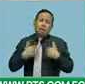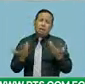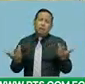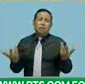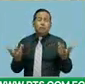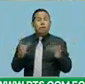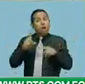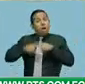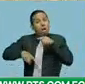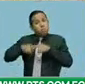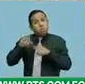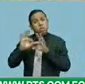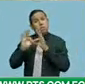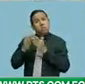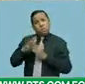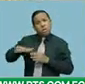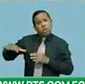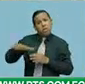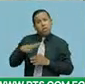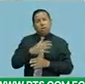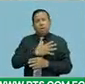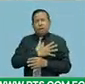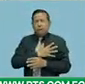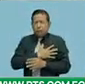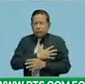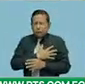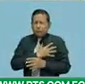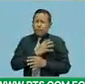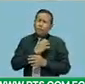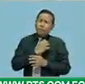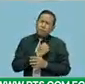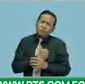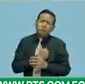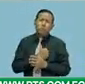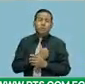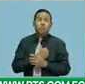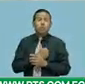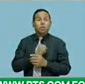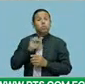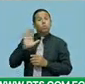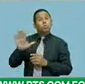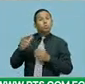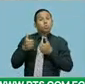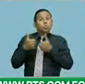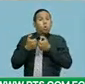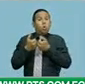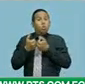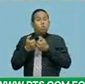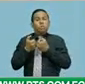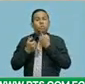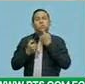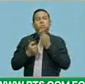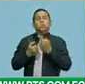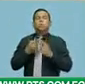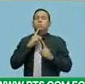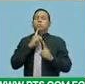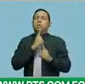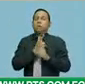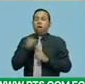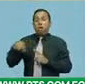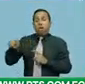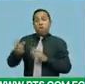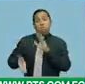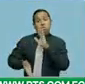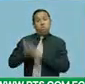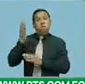dolor, angustia e indignación al mismo tiempo. Su novia sabe que cuando salen a las calles, salen armados con el uniforme